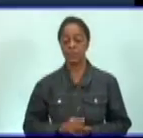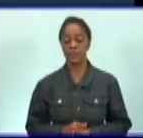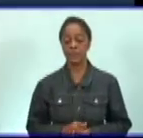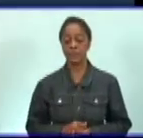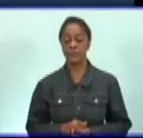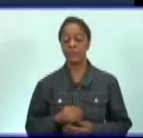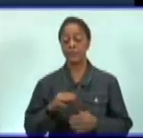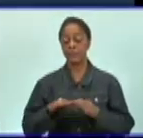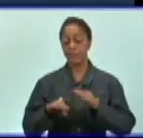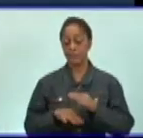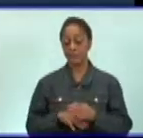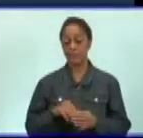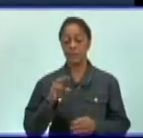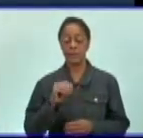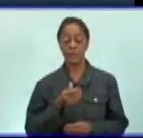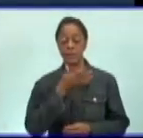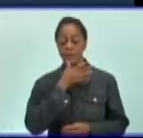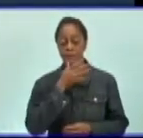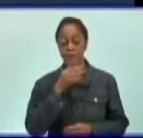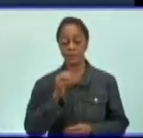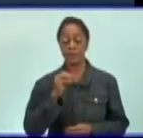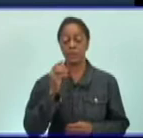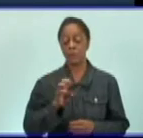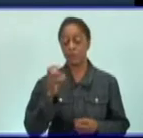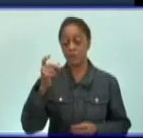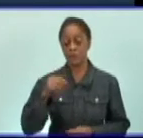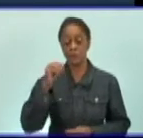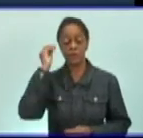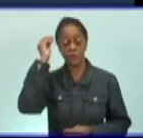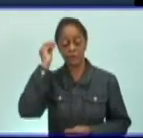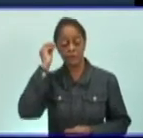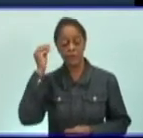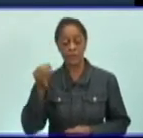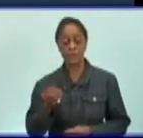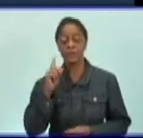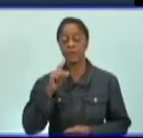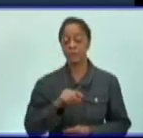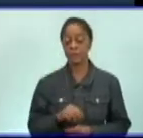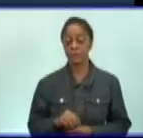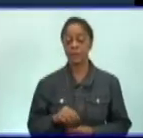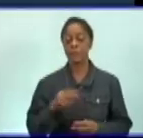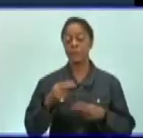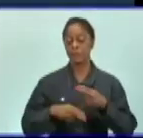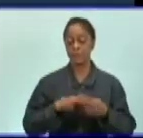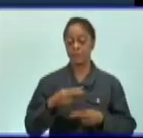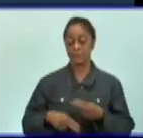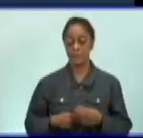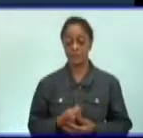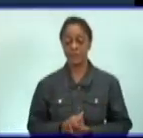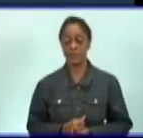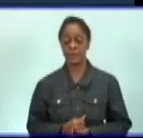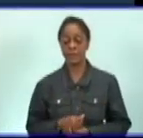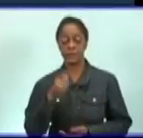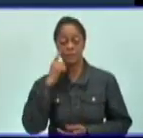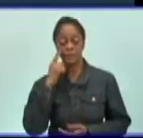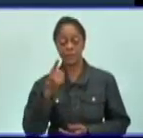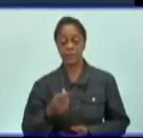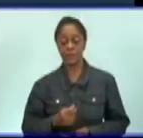y debajo aparecen los cálculos mentales que nosotros vamos a ir realizando.